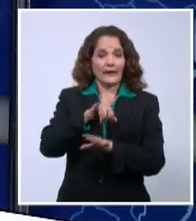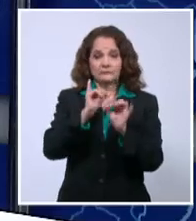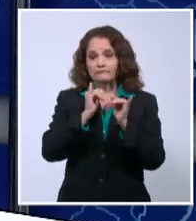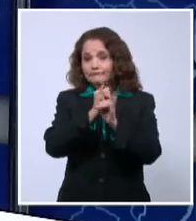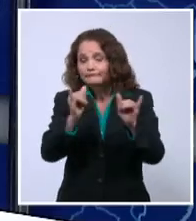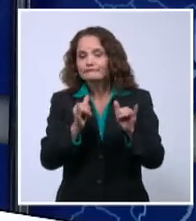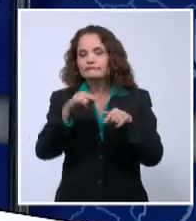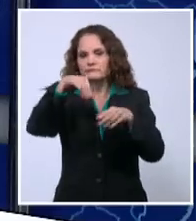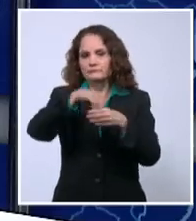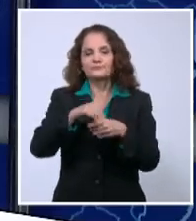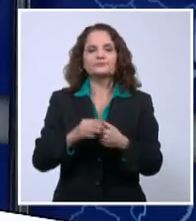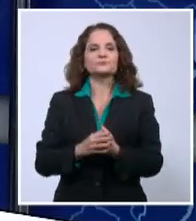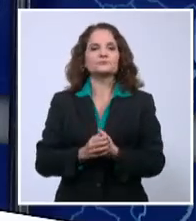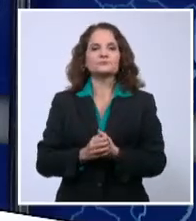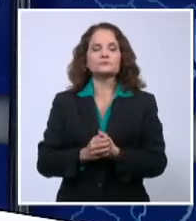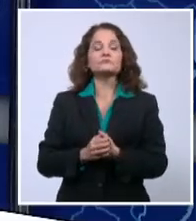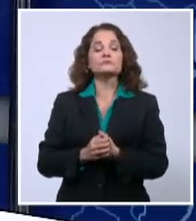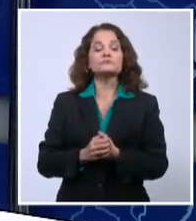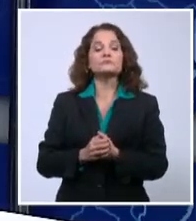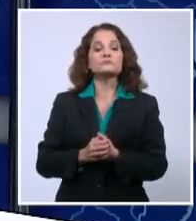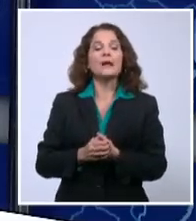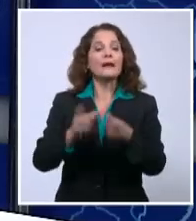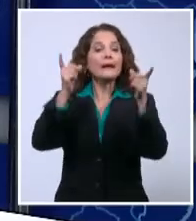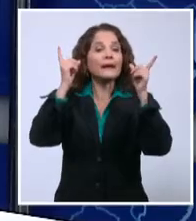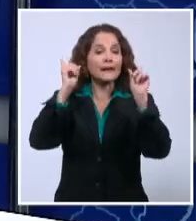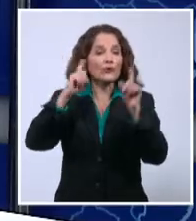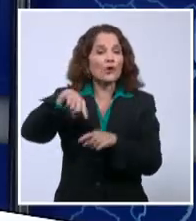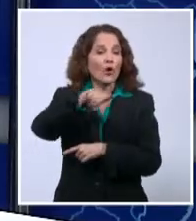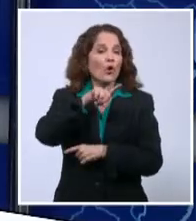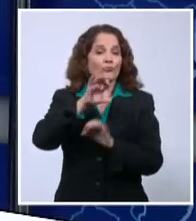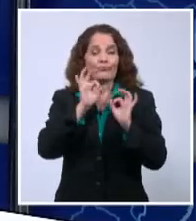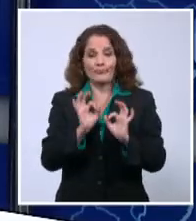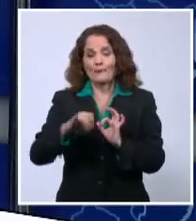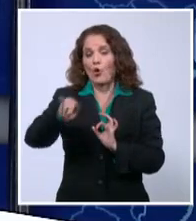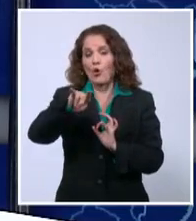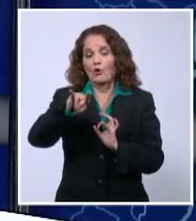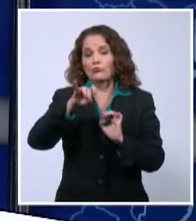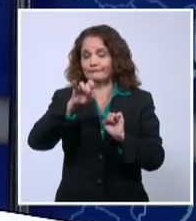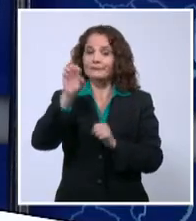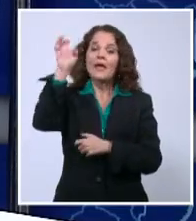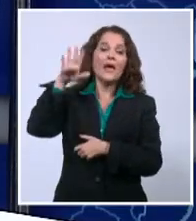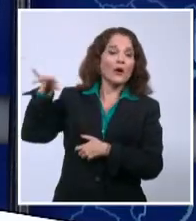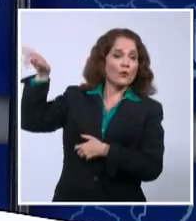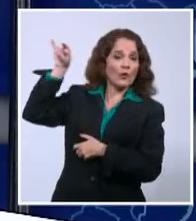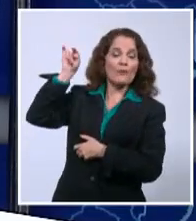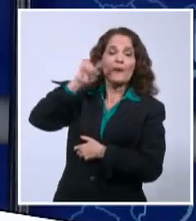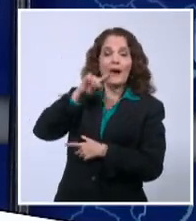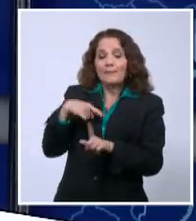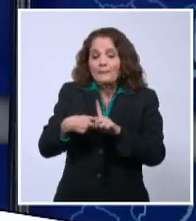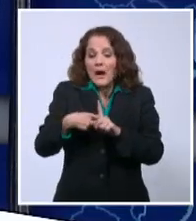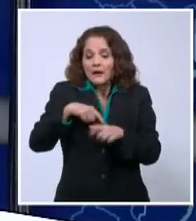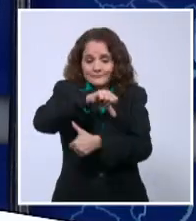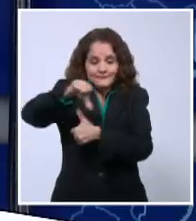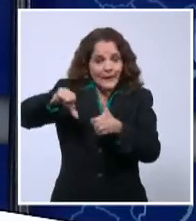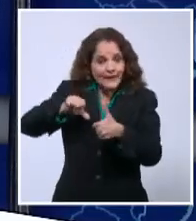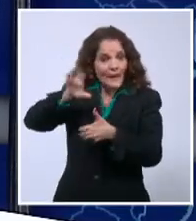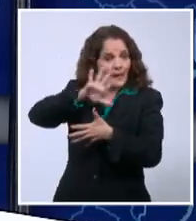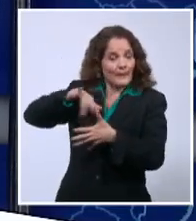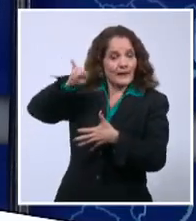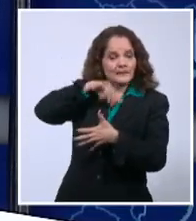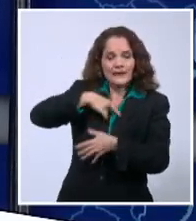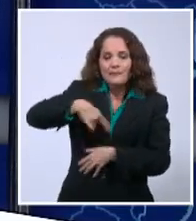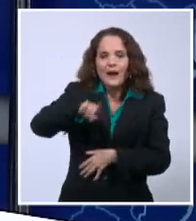La reunión ministerial informal de la Unión Europea con América Latina y el Caribe se desarrollará de manera virtual este lunes